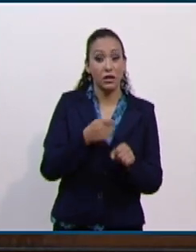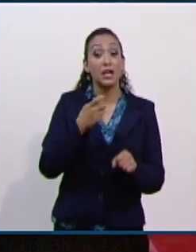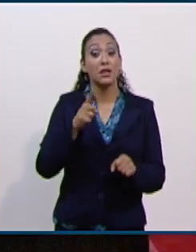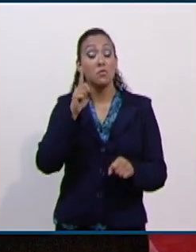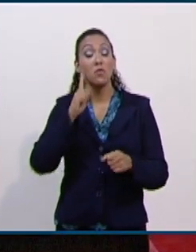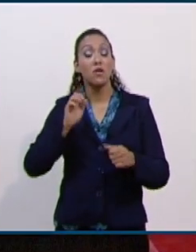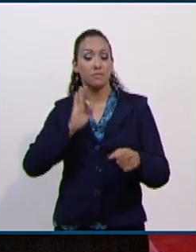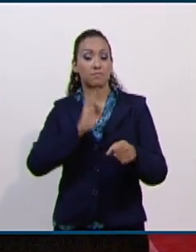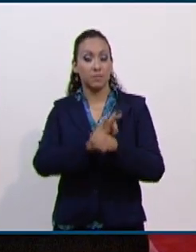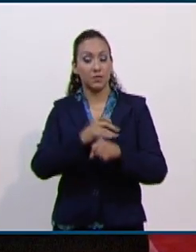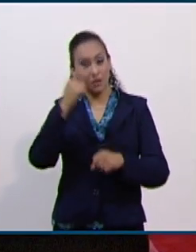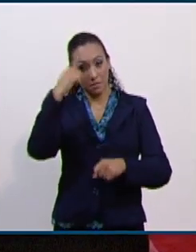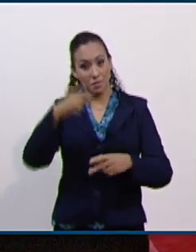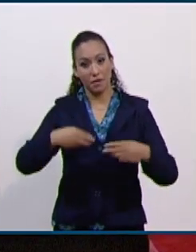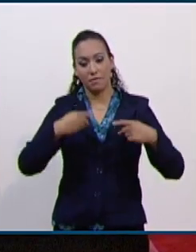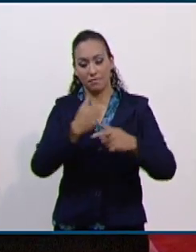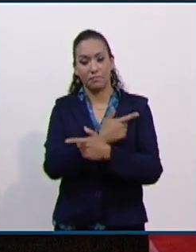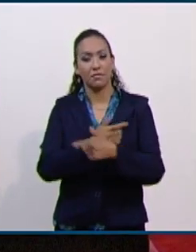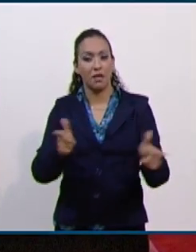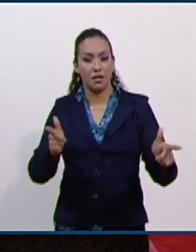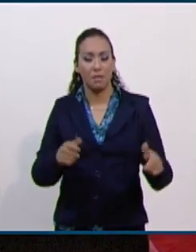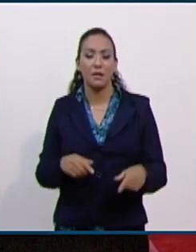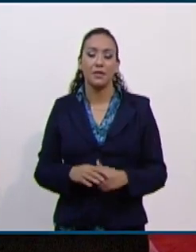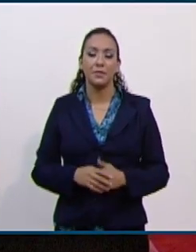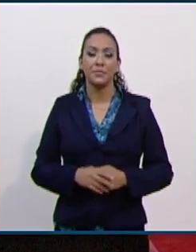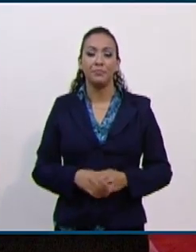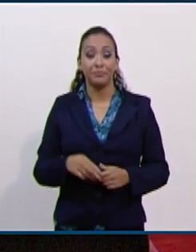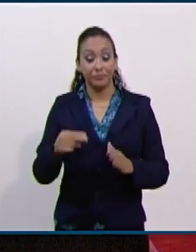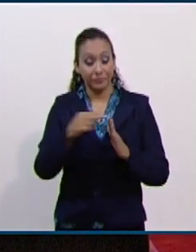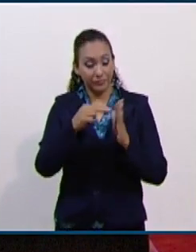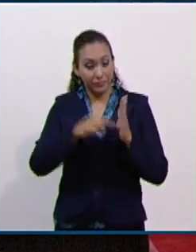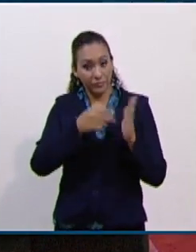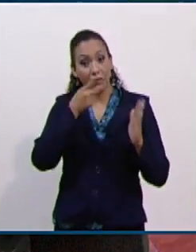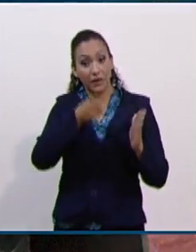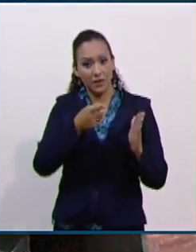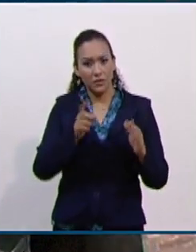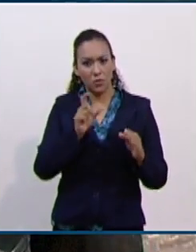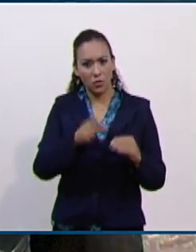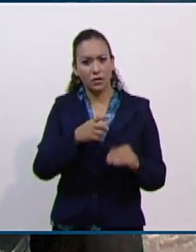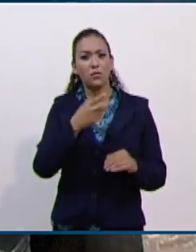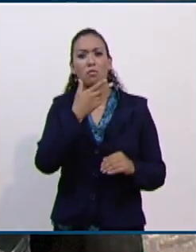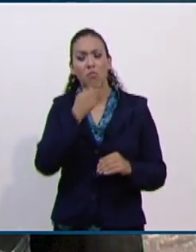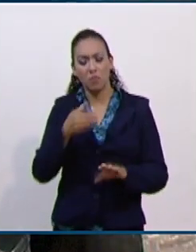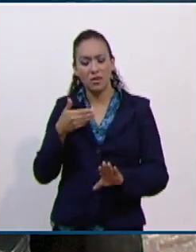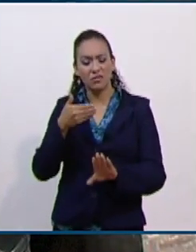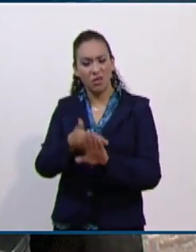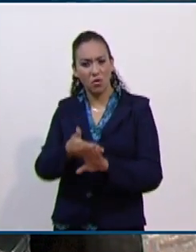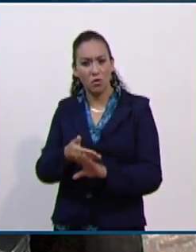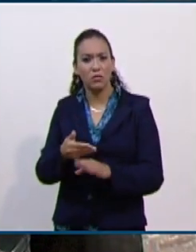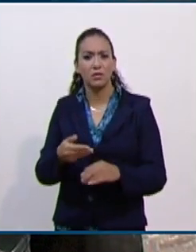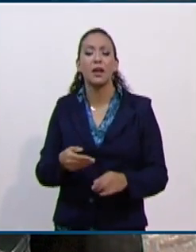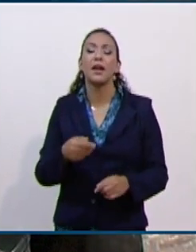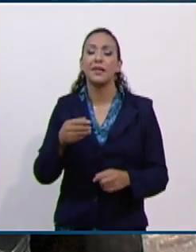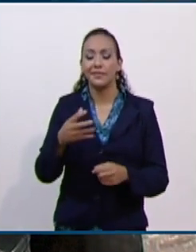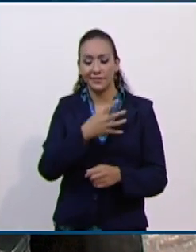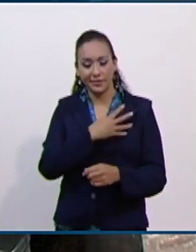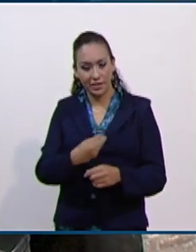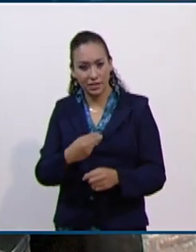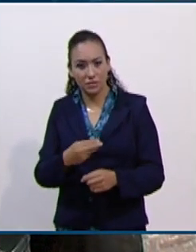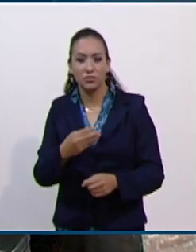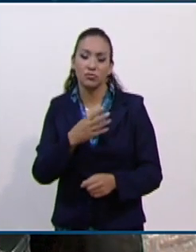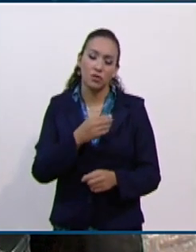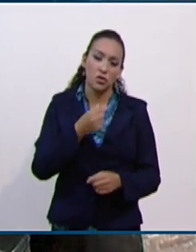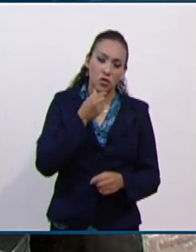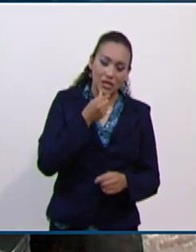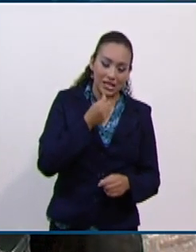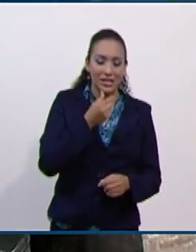una vida libre de violencia. Dicha norma establece que la violencia vicaria se presenta contra las mujeres y es ejercida sobre sus hijas e